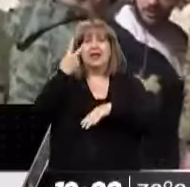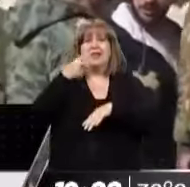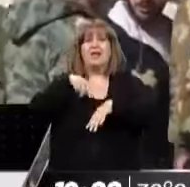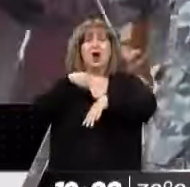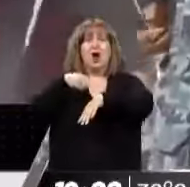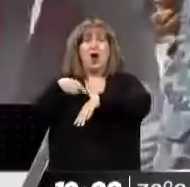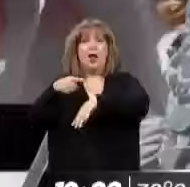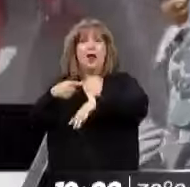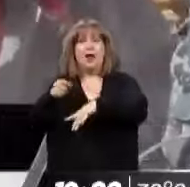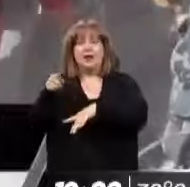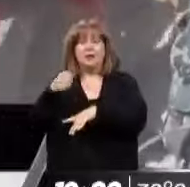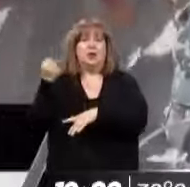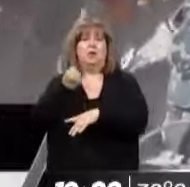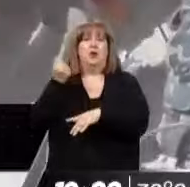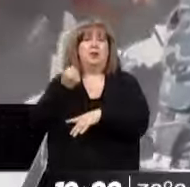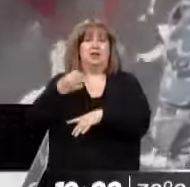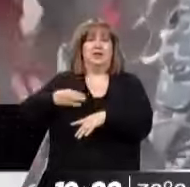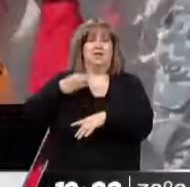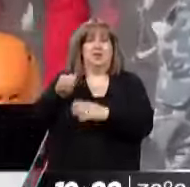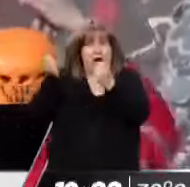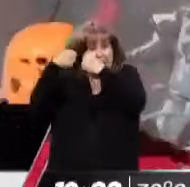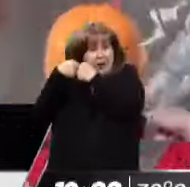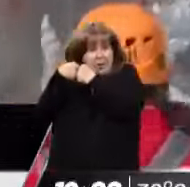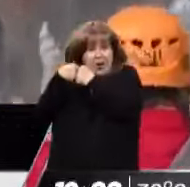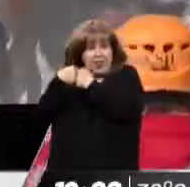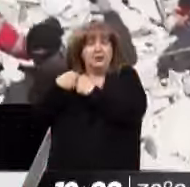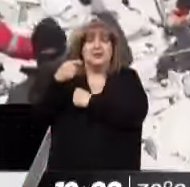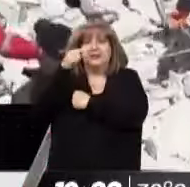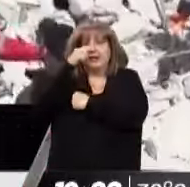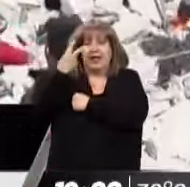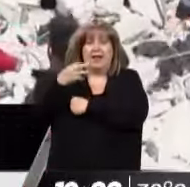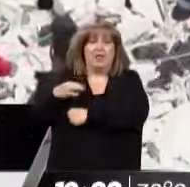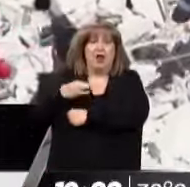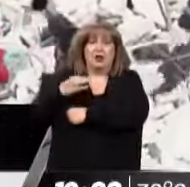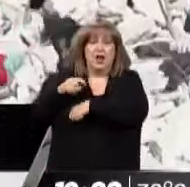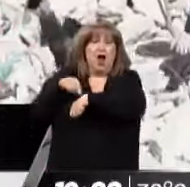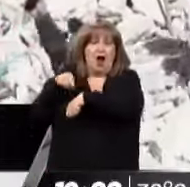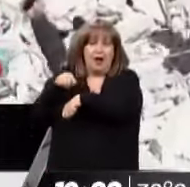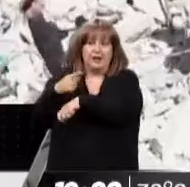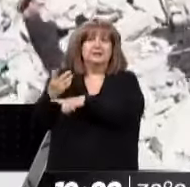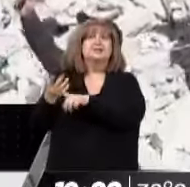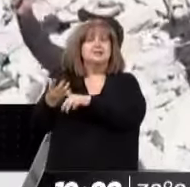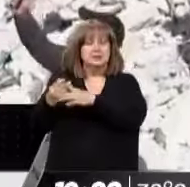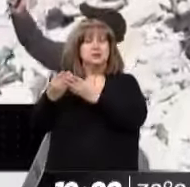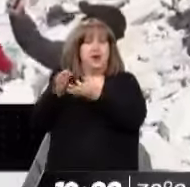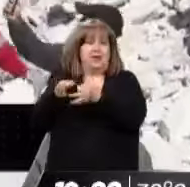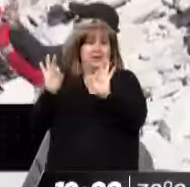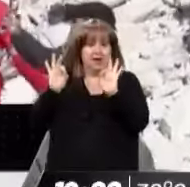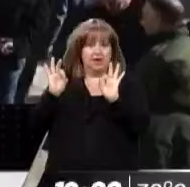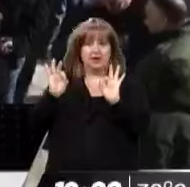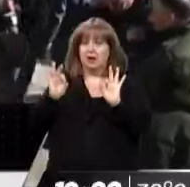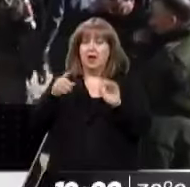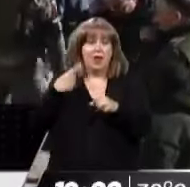que se considera crucial para salvar vidas. A ello hay que sumarle las pérdidas económicas, que según la agencia de calificación